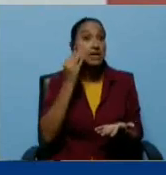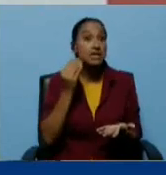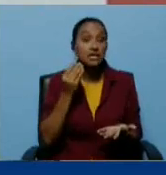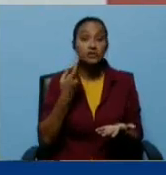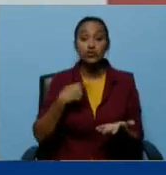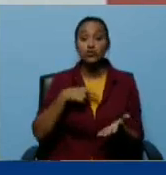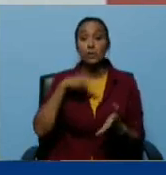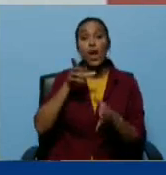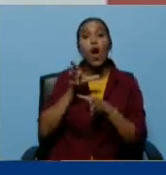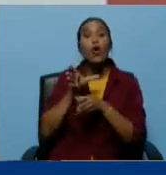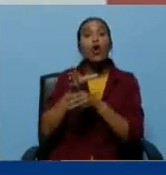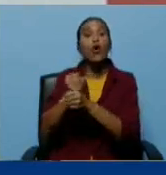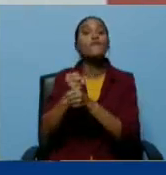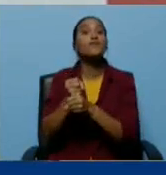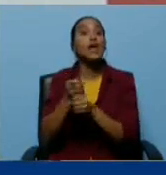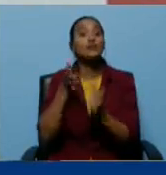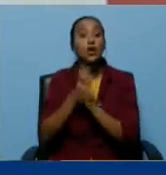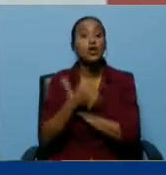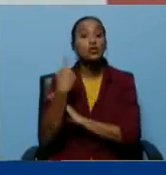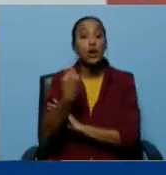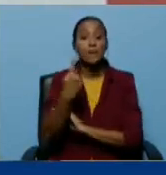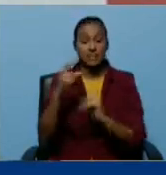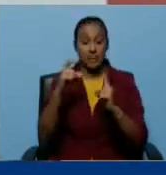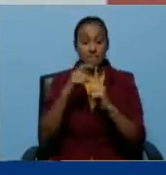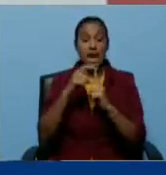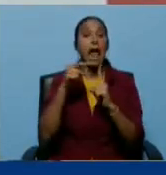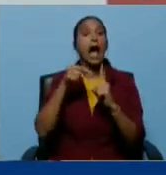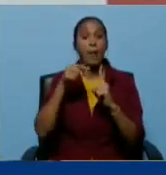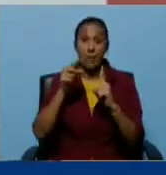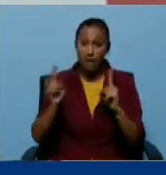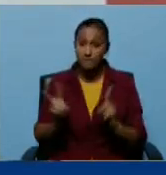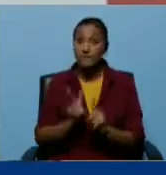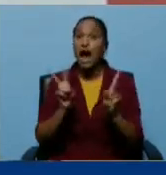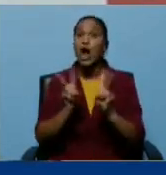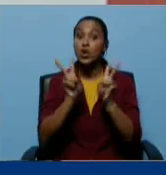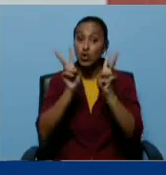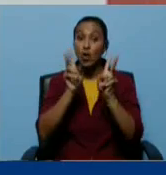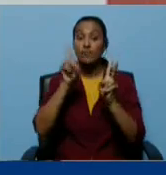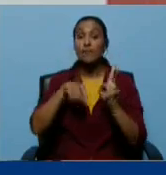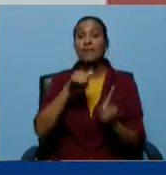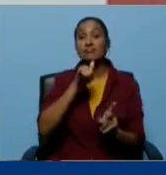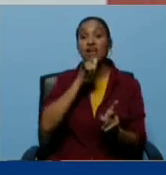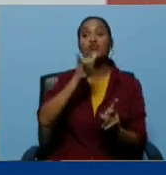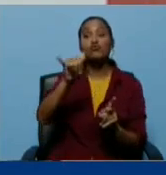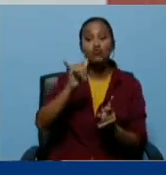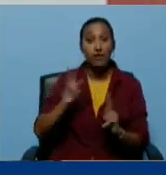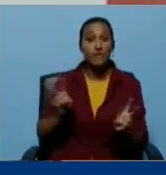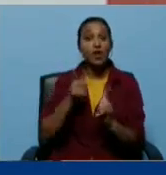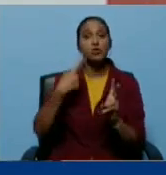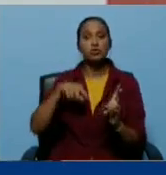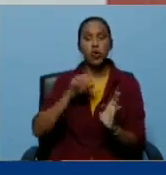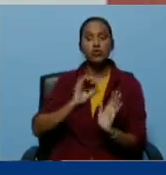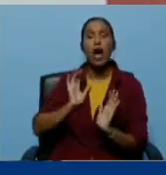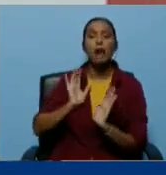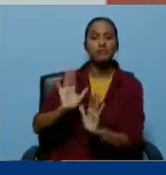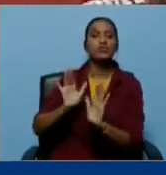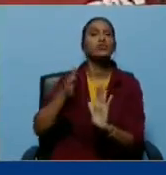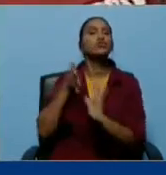confiar en que solo con la palabra y la denuncia íbamos a poder detener al fascismo.